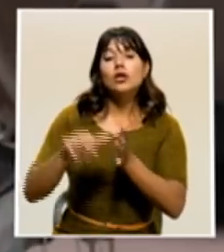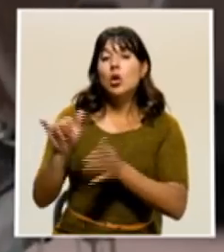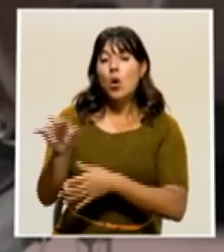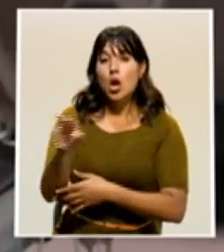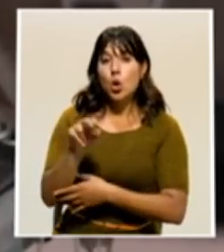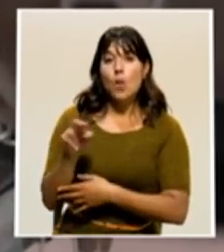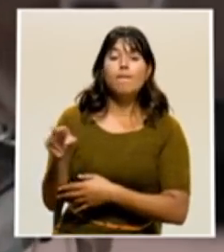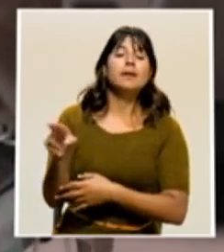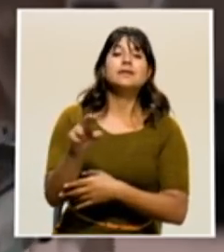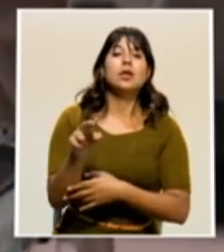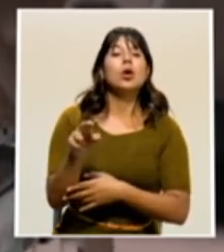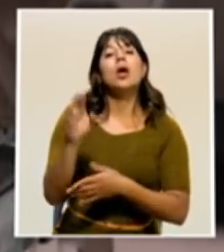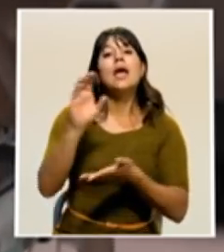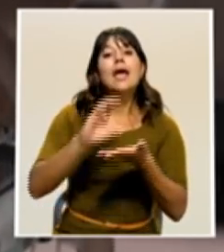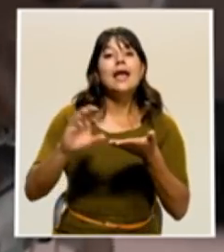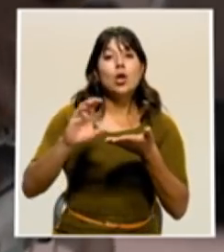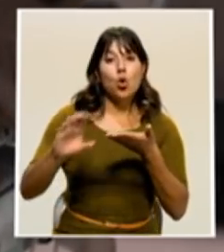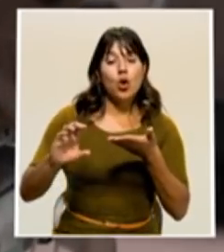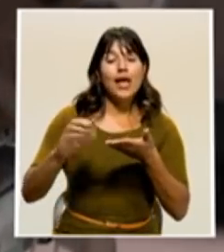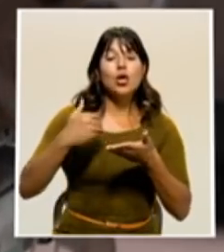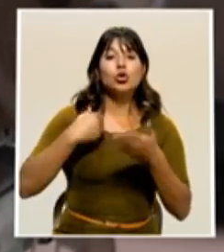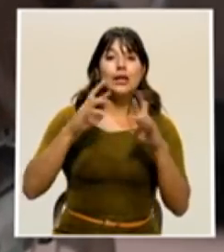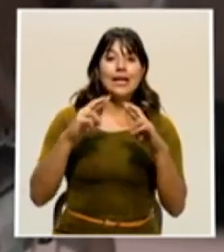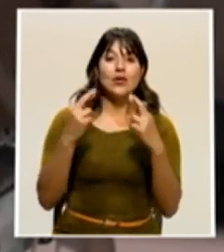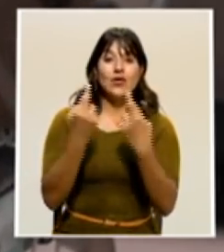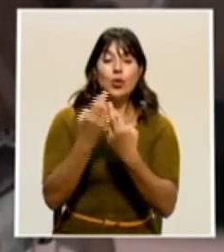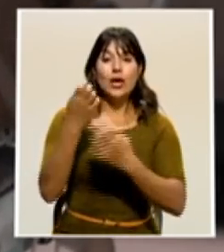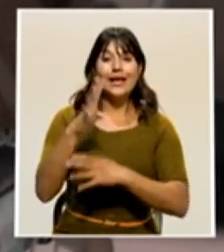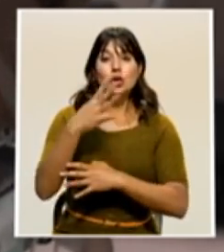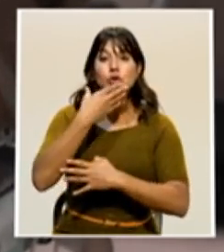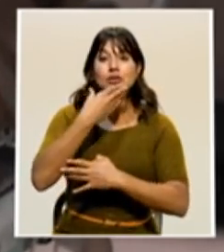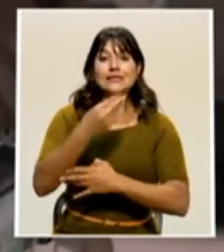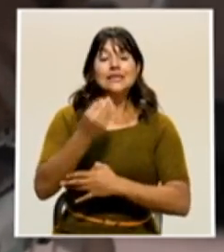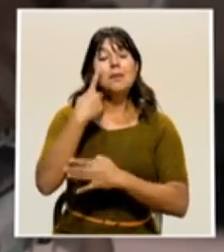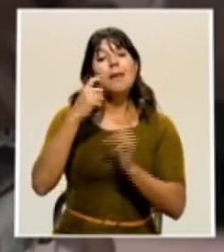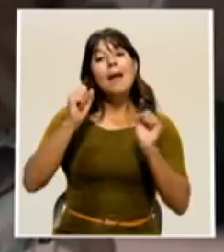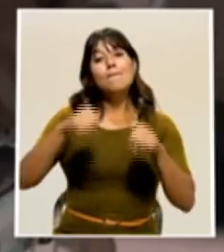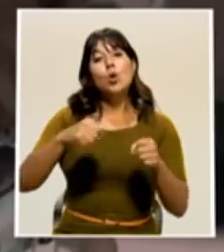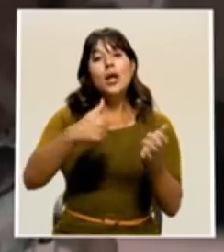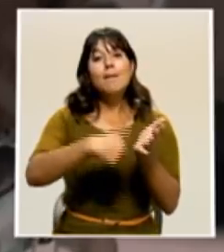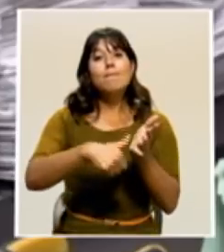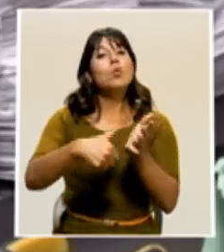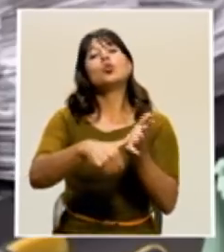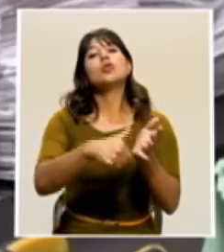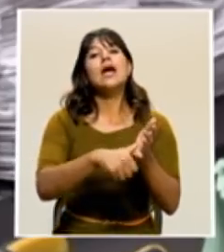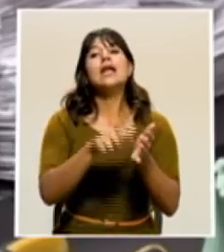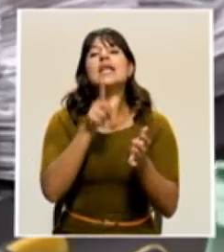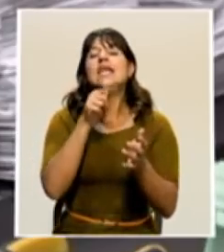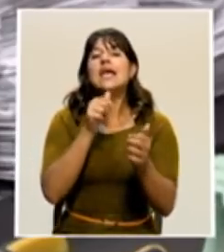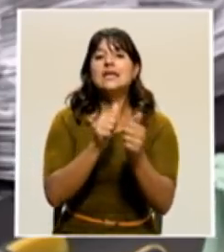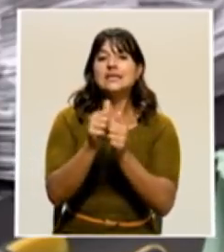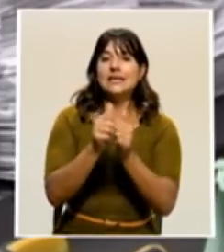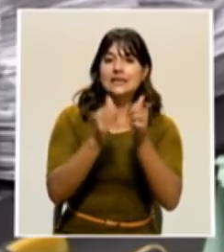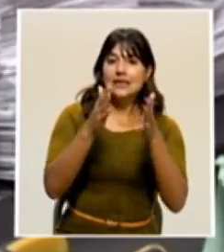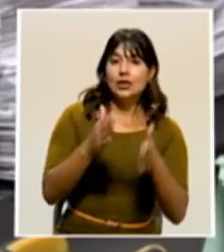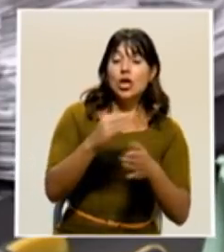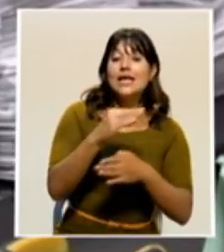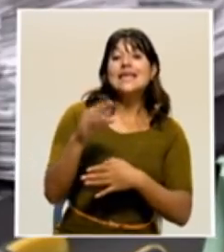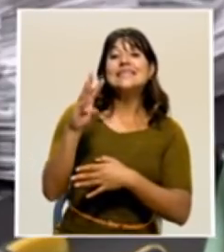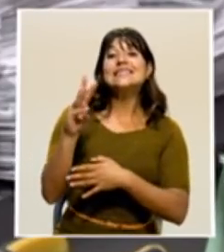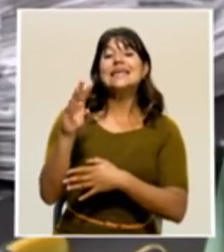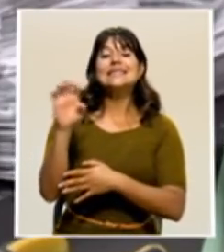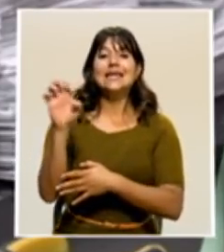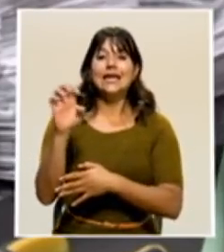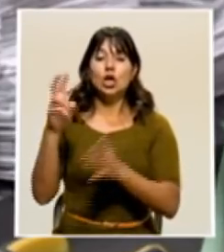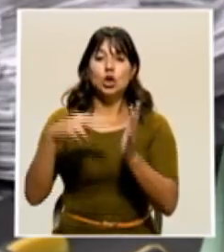el colegio electoral se reunirá el 14 de diciembre para votar la fórmula presidencial y el 6 de enero de